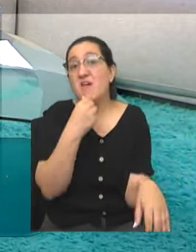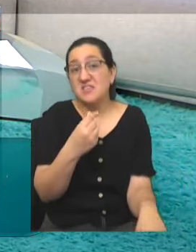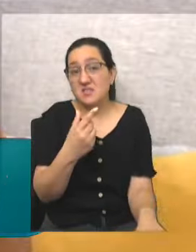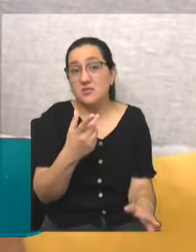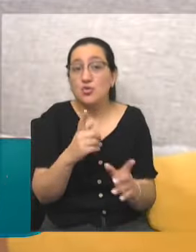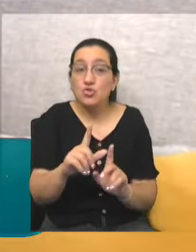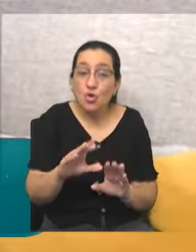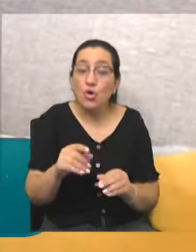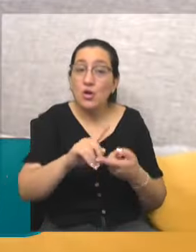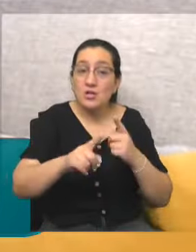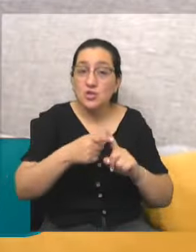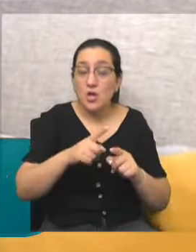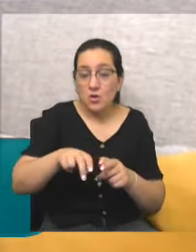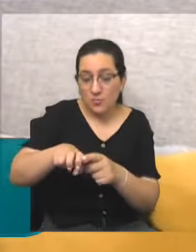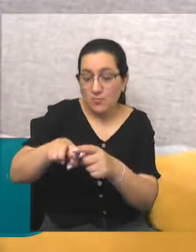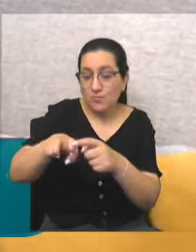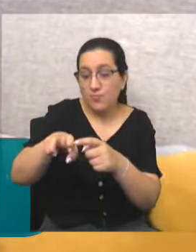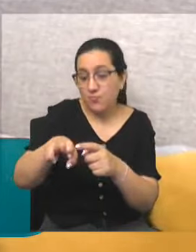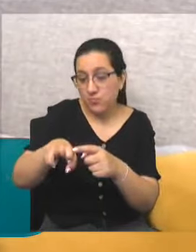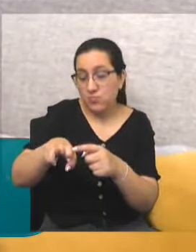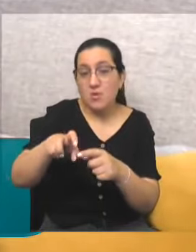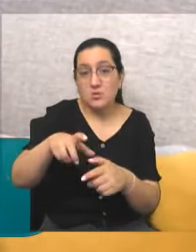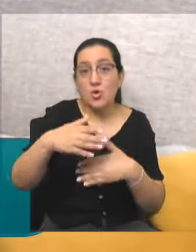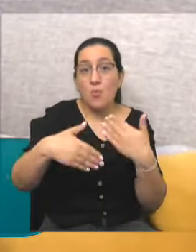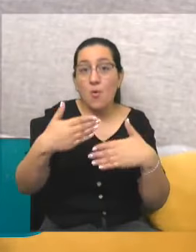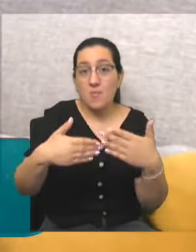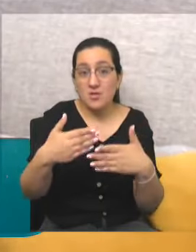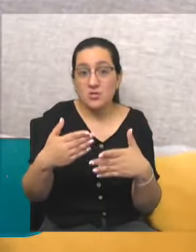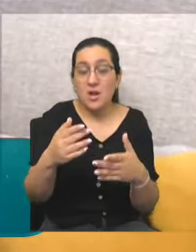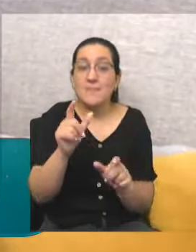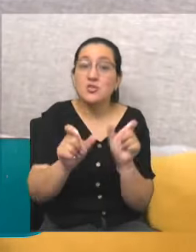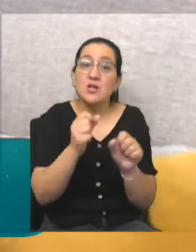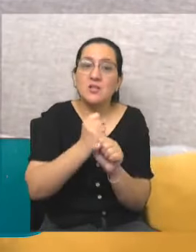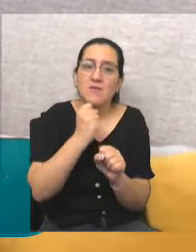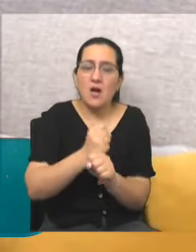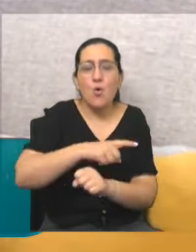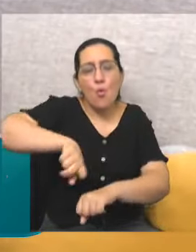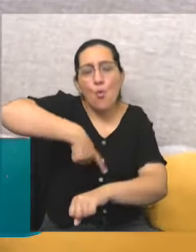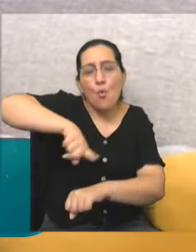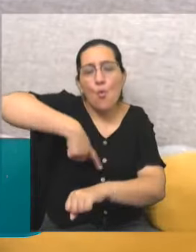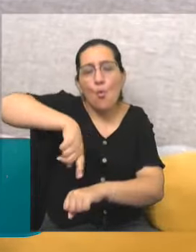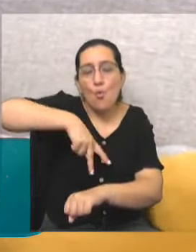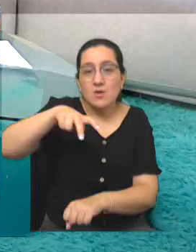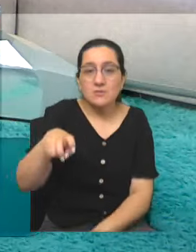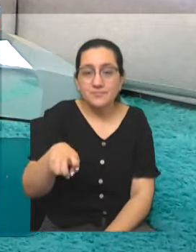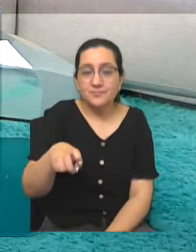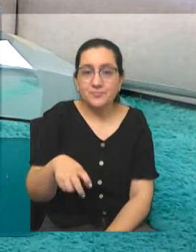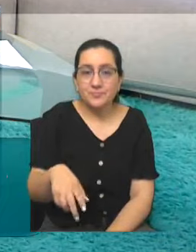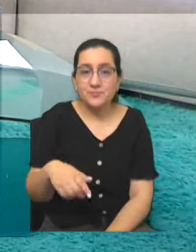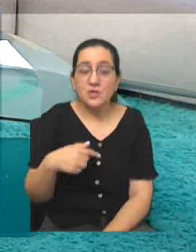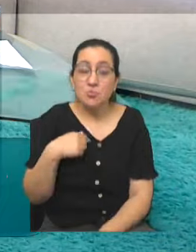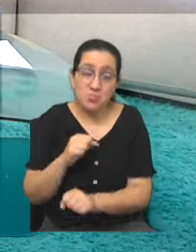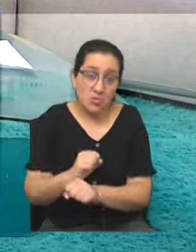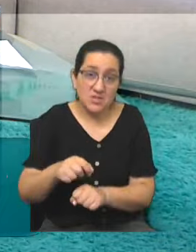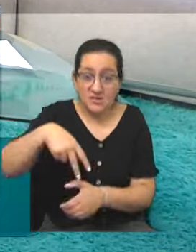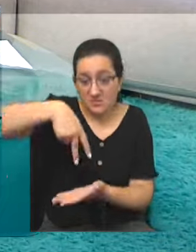que tenga que ver con movimientos de la cadera va a ser muy importante en la gente que trabaja muchas horas sentada. Pará, pero lo hago sentada. Podés hacerlo sentada, podés